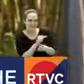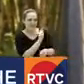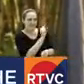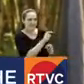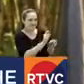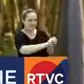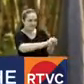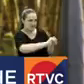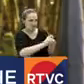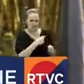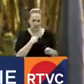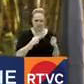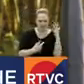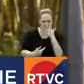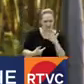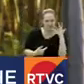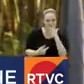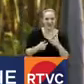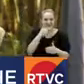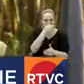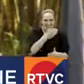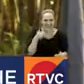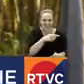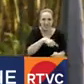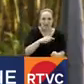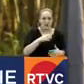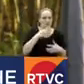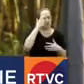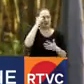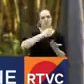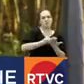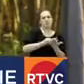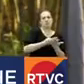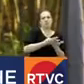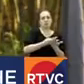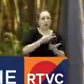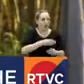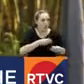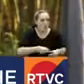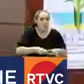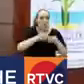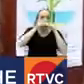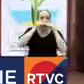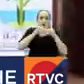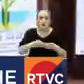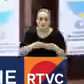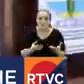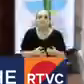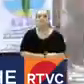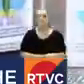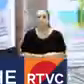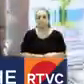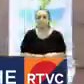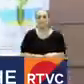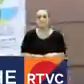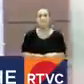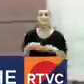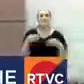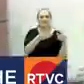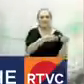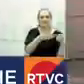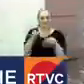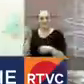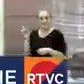que los niños empiezan a convulsionar y todo eso porque tienen un ojo bien fuerte. Una de las grandes vitrinas del biche y